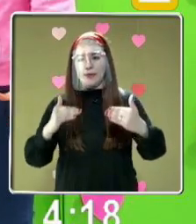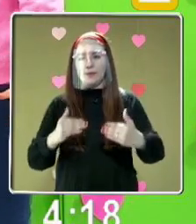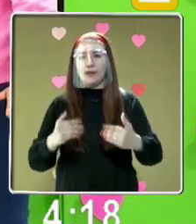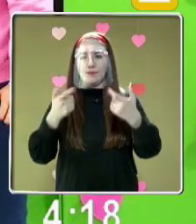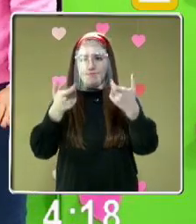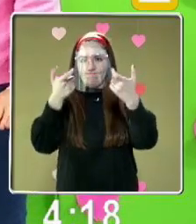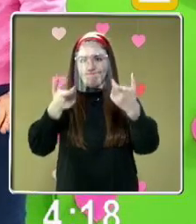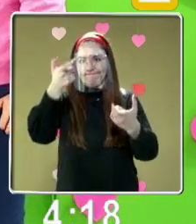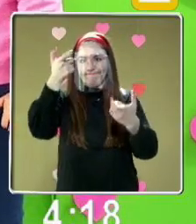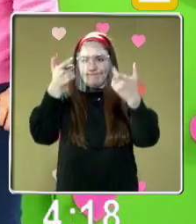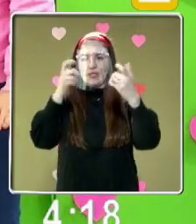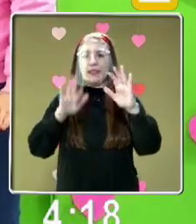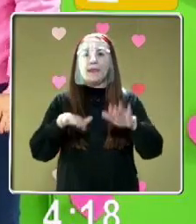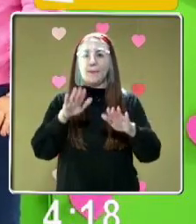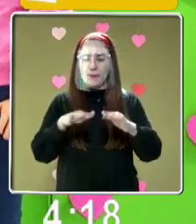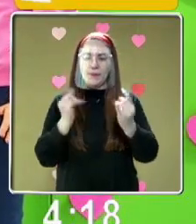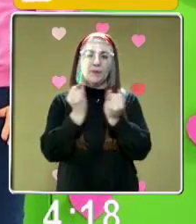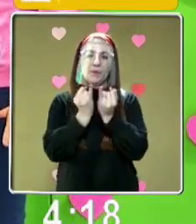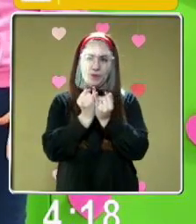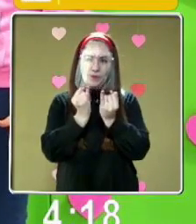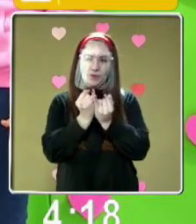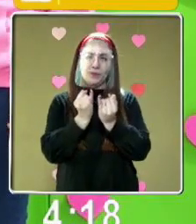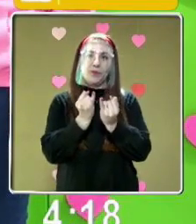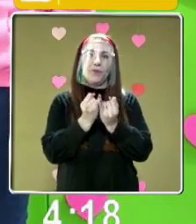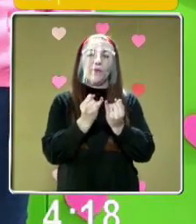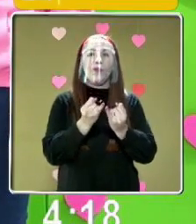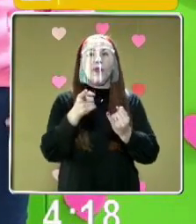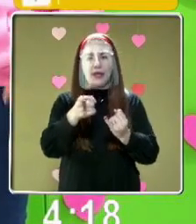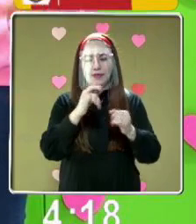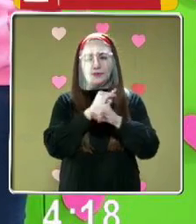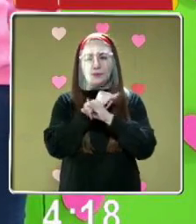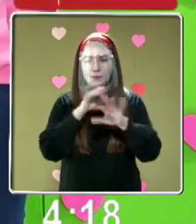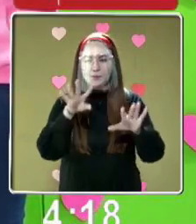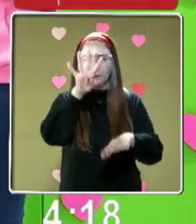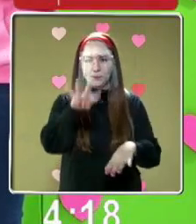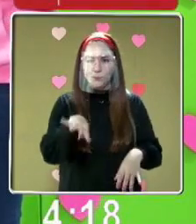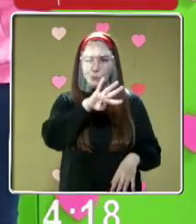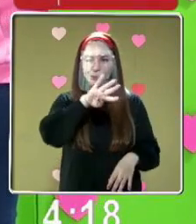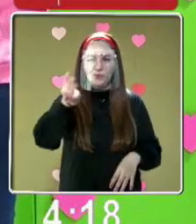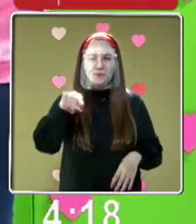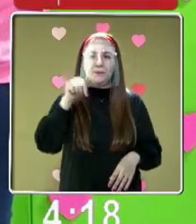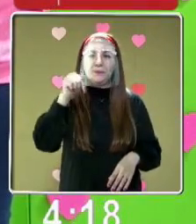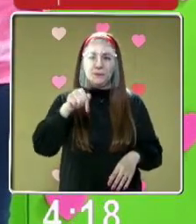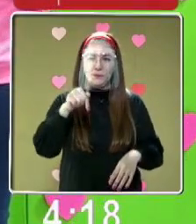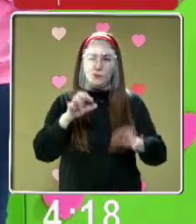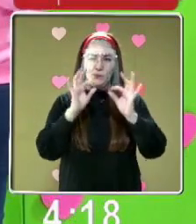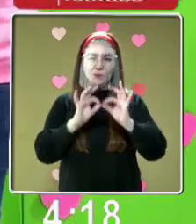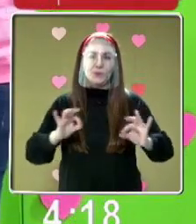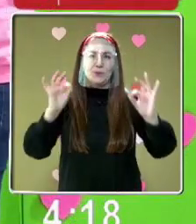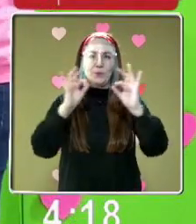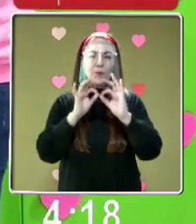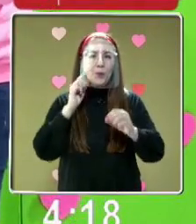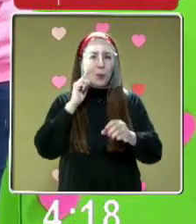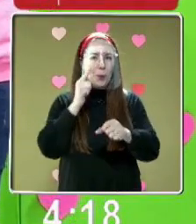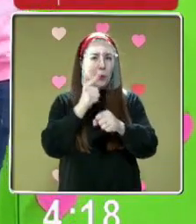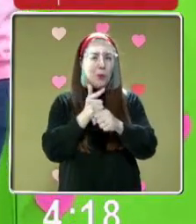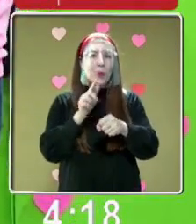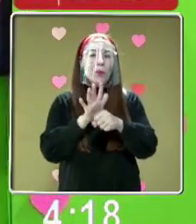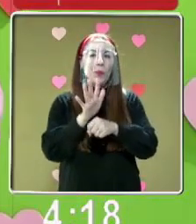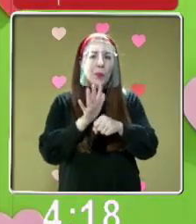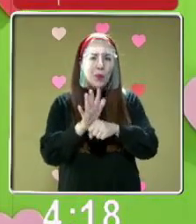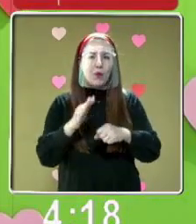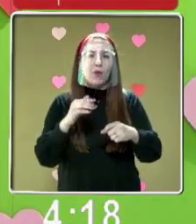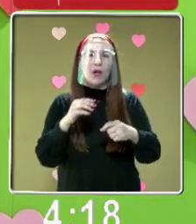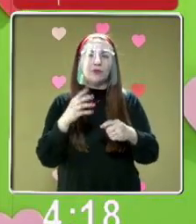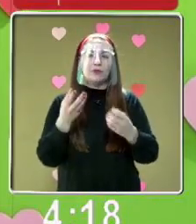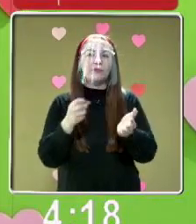hay una relación o correlación entre esos datos. Pero aquí lo importante, maestra, es identificar como que cuál es esa constante